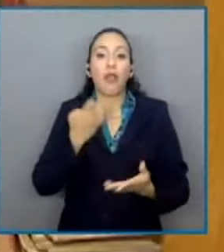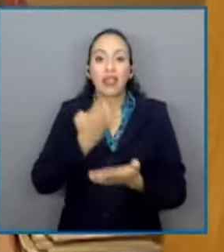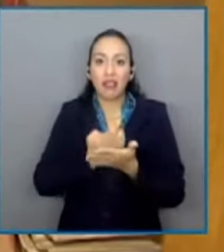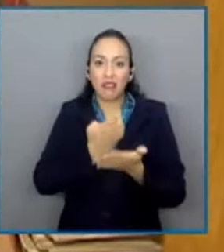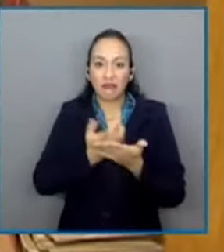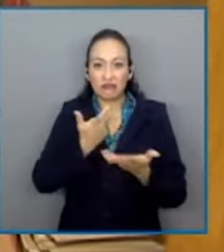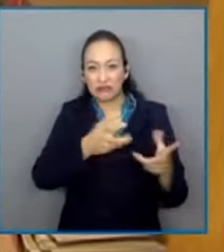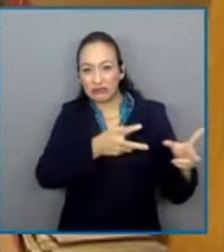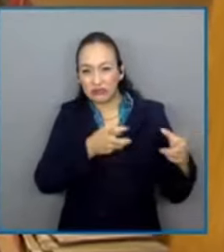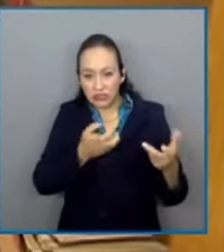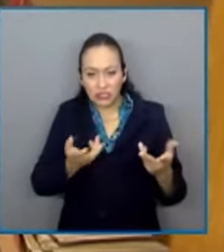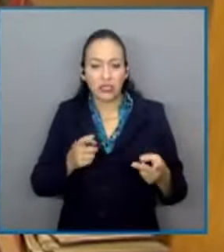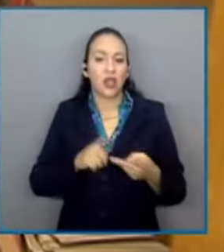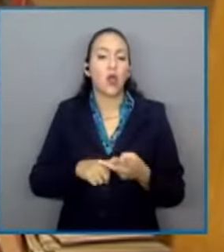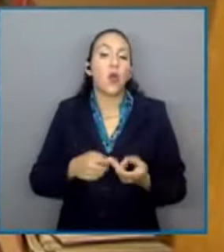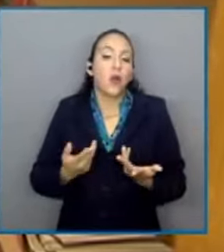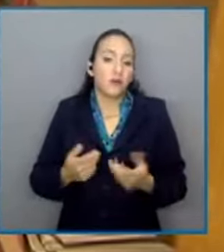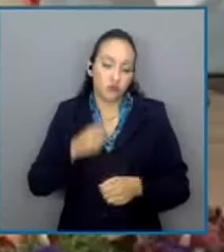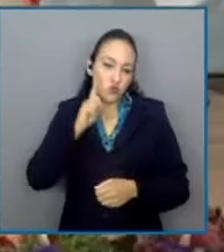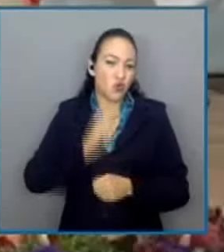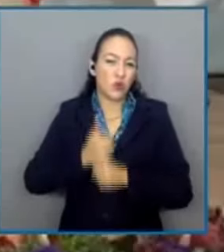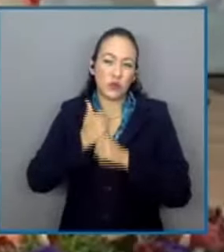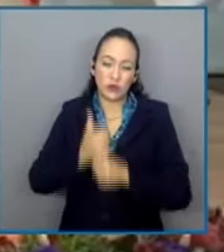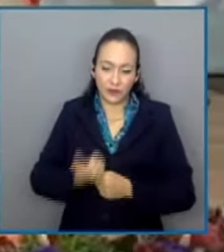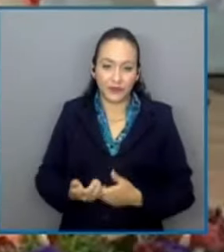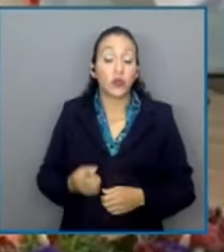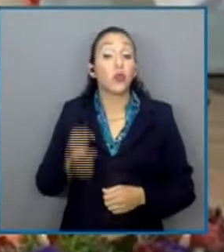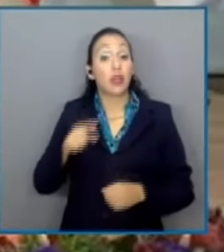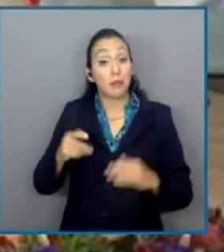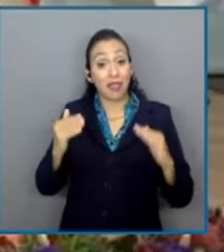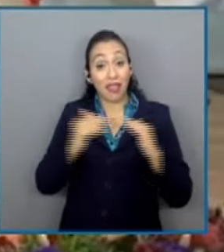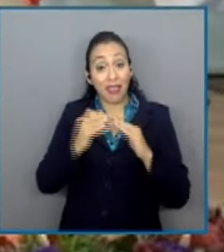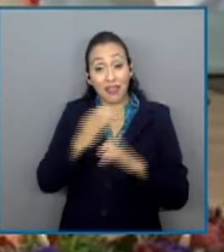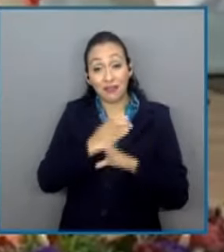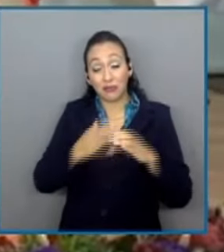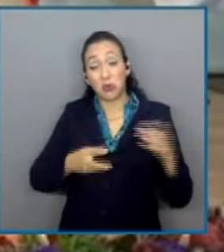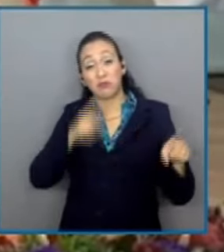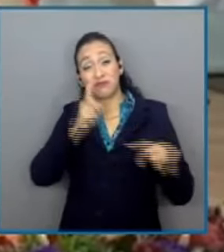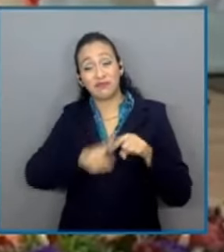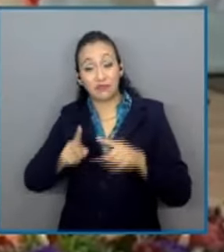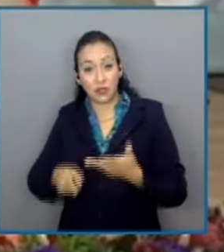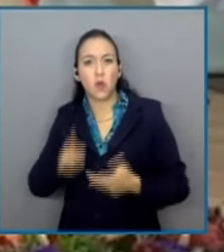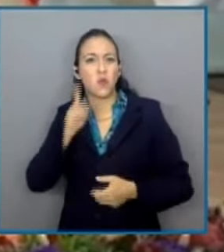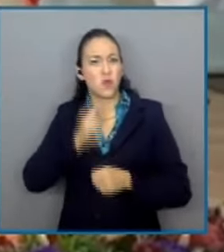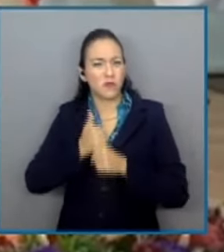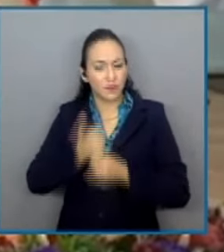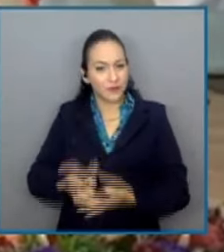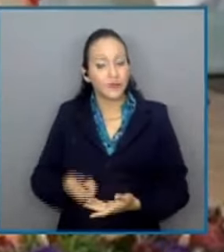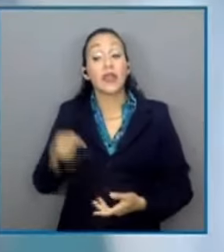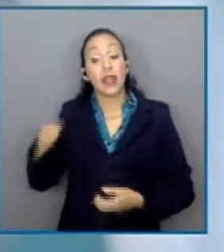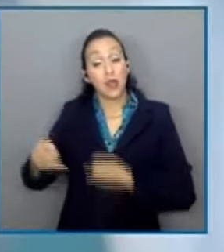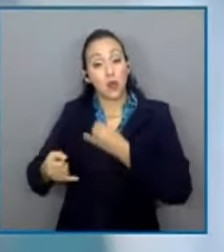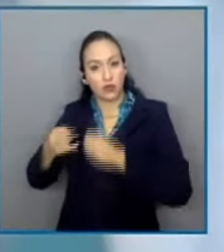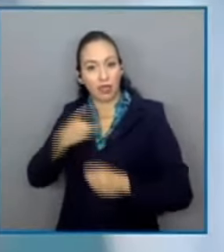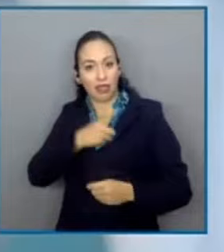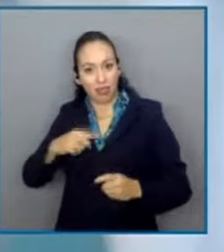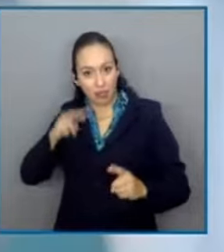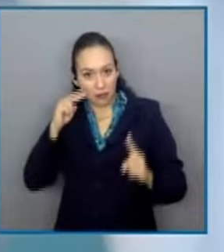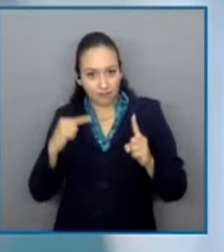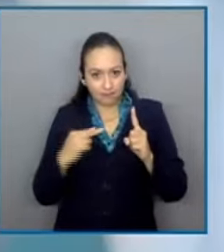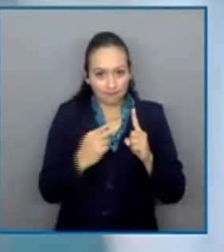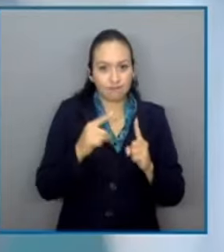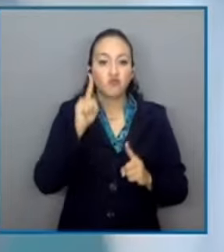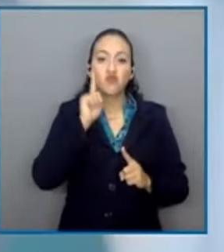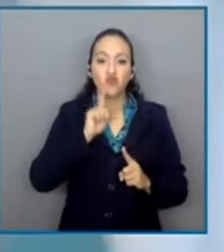Así lo expresó la magistrada Lorena Josefina Pérez Romo, del Quinto Tribunal Colegiado en Materia Penal en la Ciudad de México, en